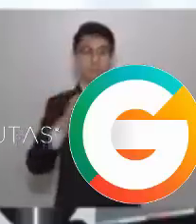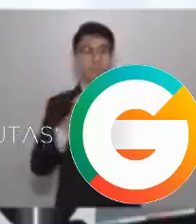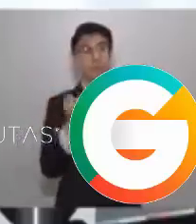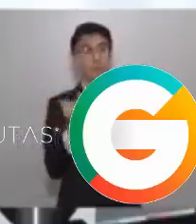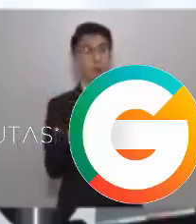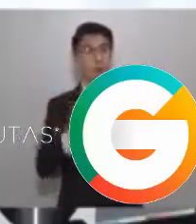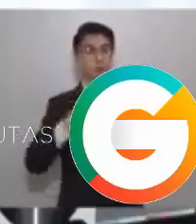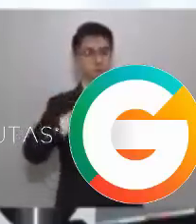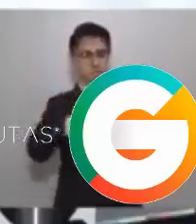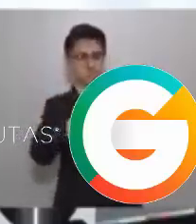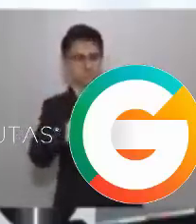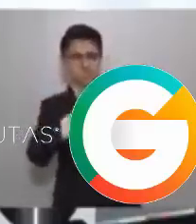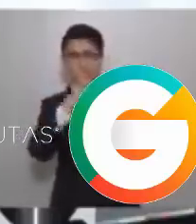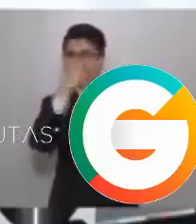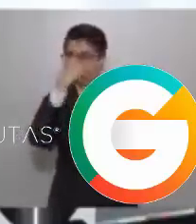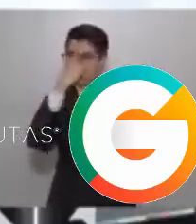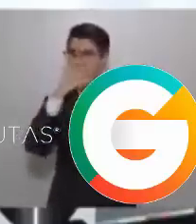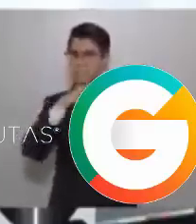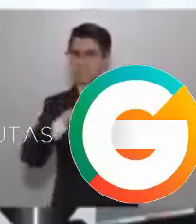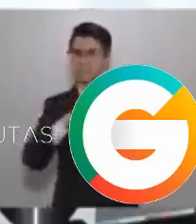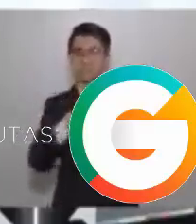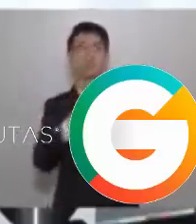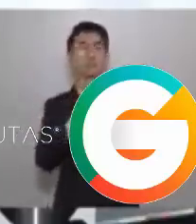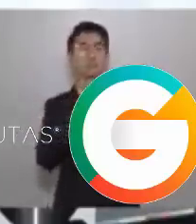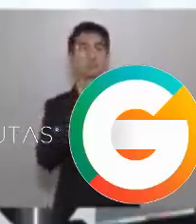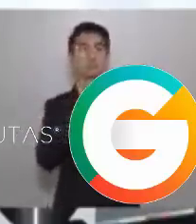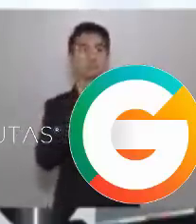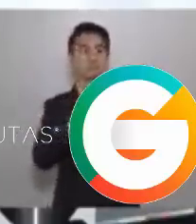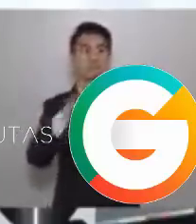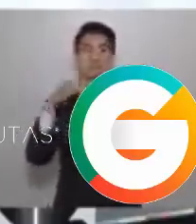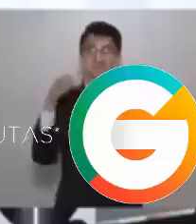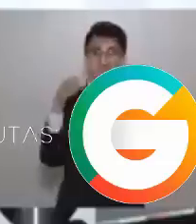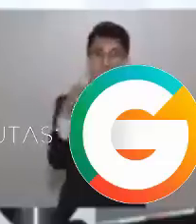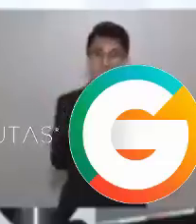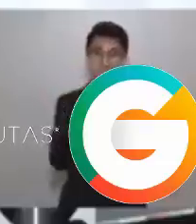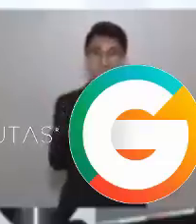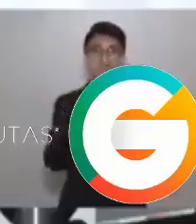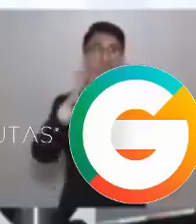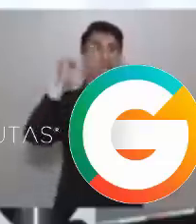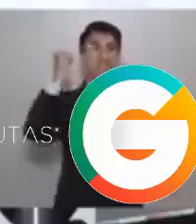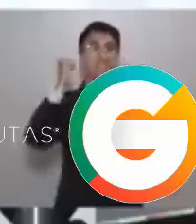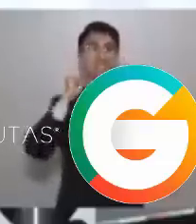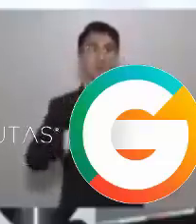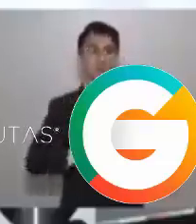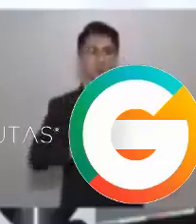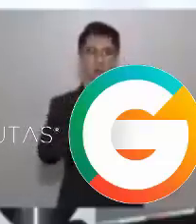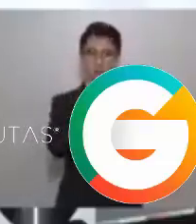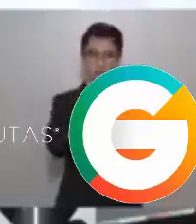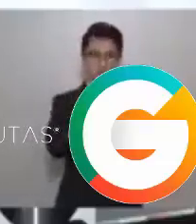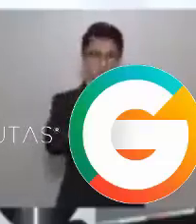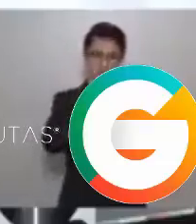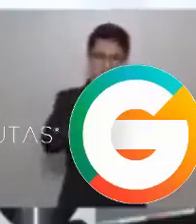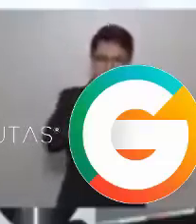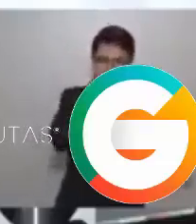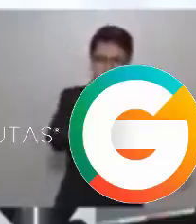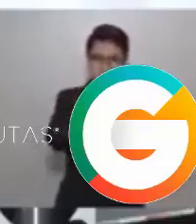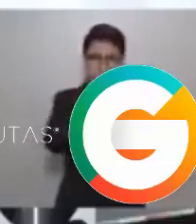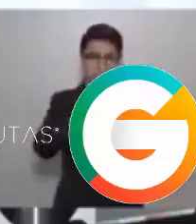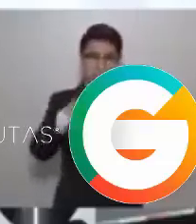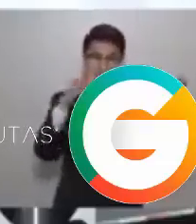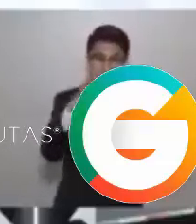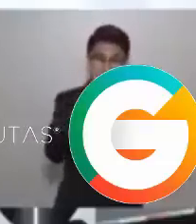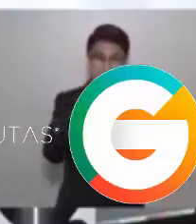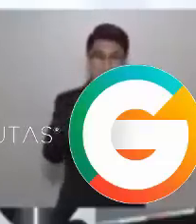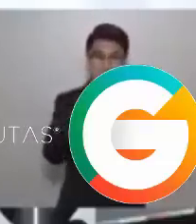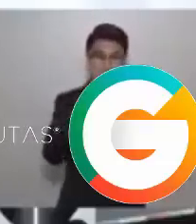y con ciertos antagonismos y apoyos que en algún momento dado pudieron haberse establecido con algunos